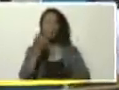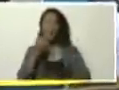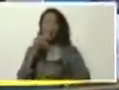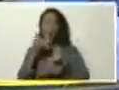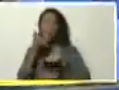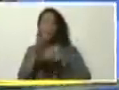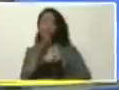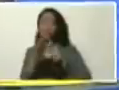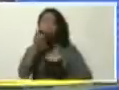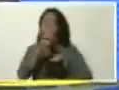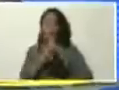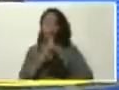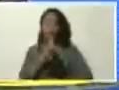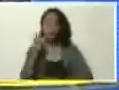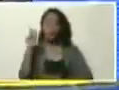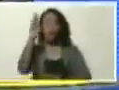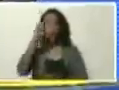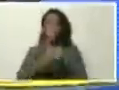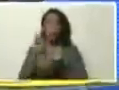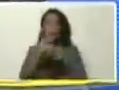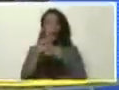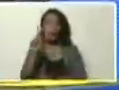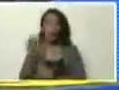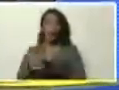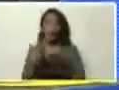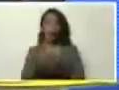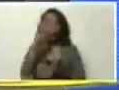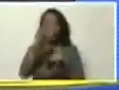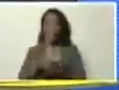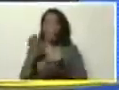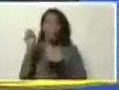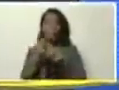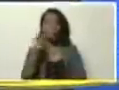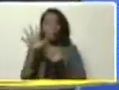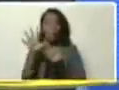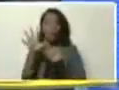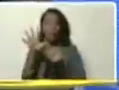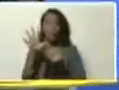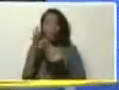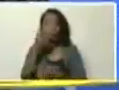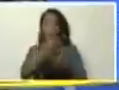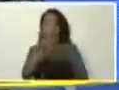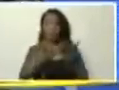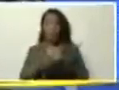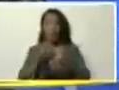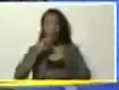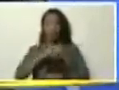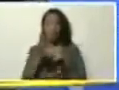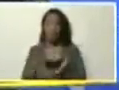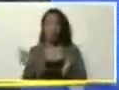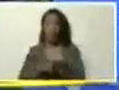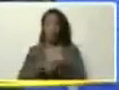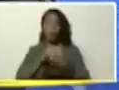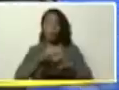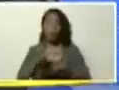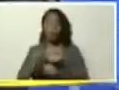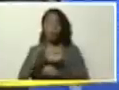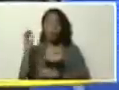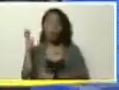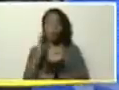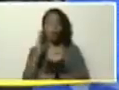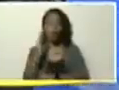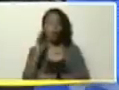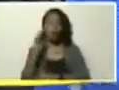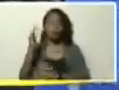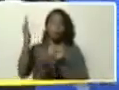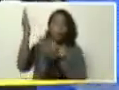próximos años? Desde el 2021 hasta el 2025, detallaba, la historia se repite. El imperialismo se nos vino encima con